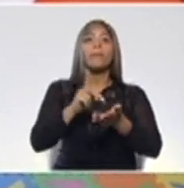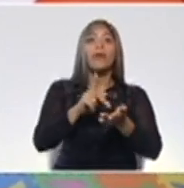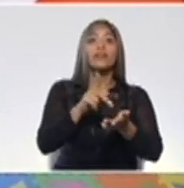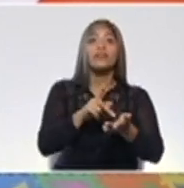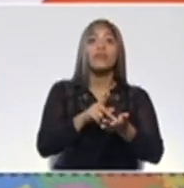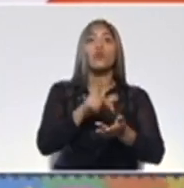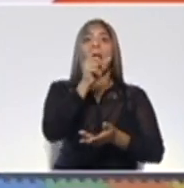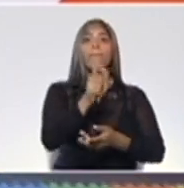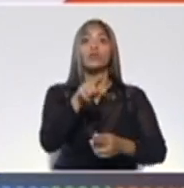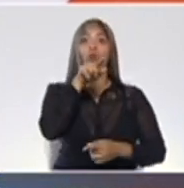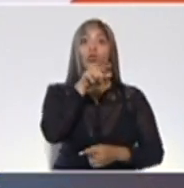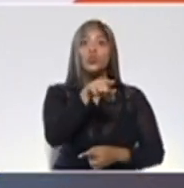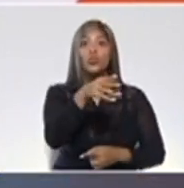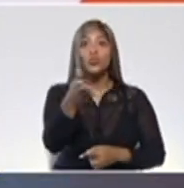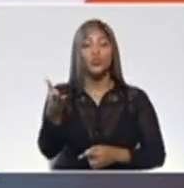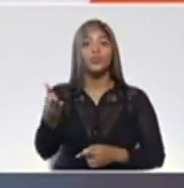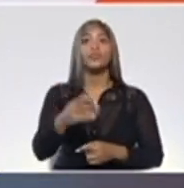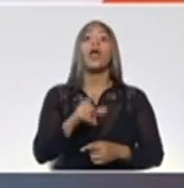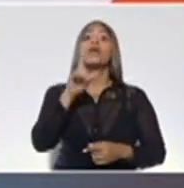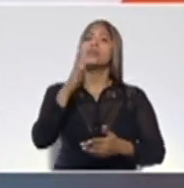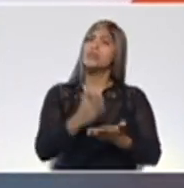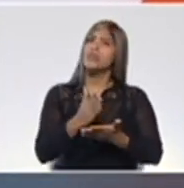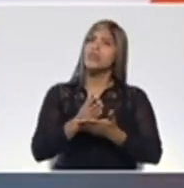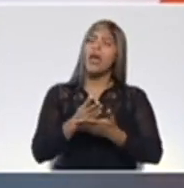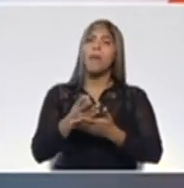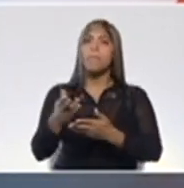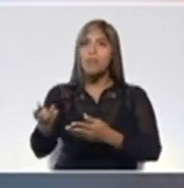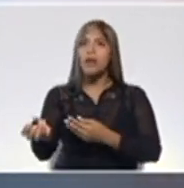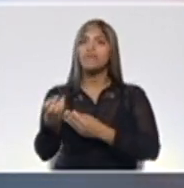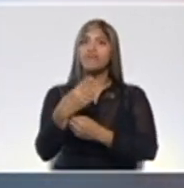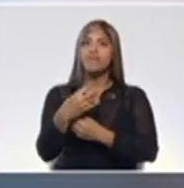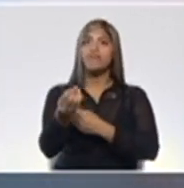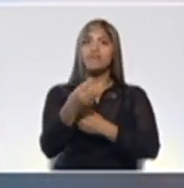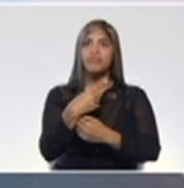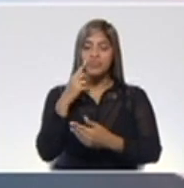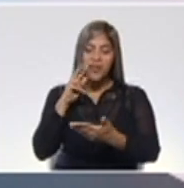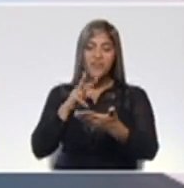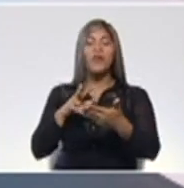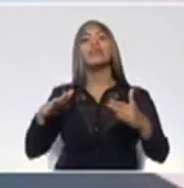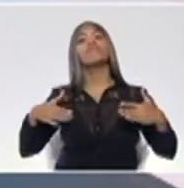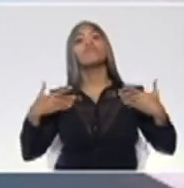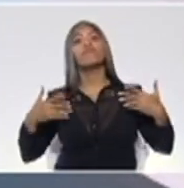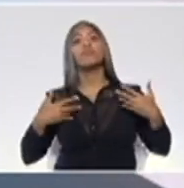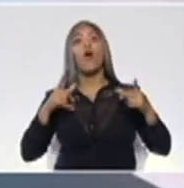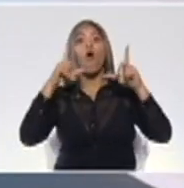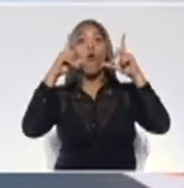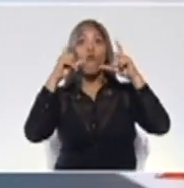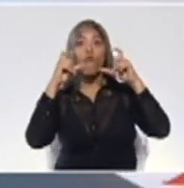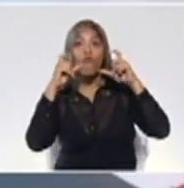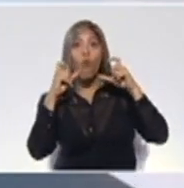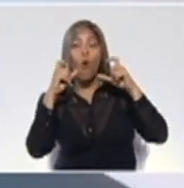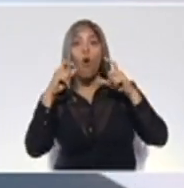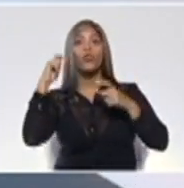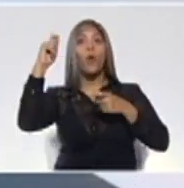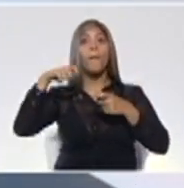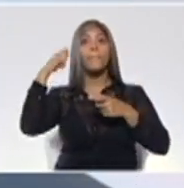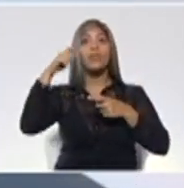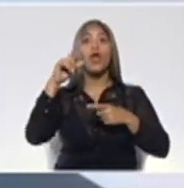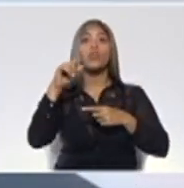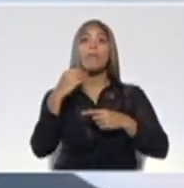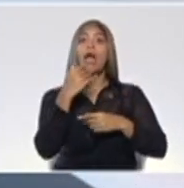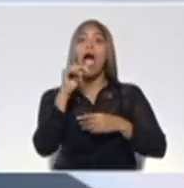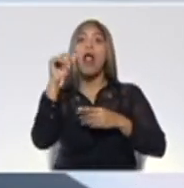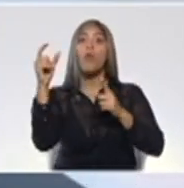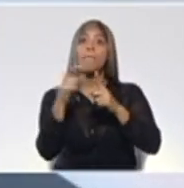como ustedes. Por eso siempre recibimos con mucho gusto las fotografías, los videos y los comentarios que nos envían